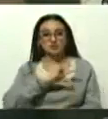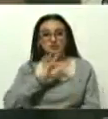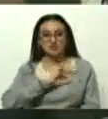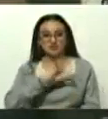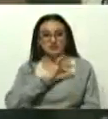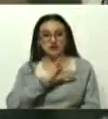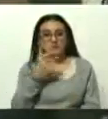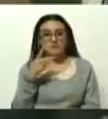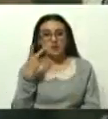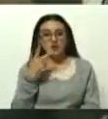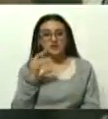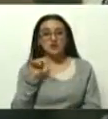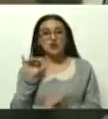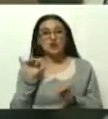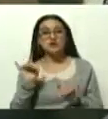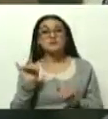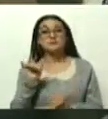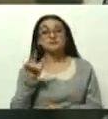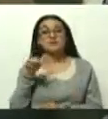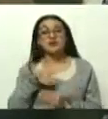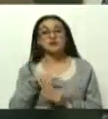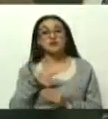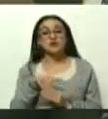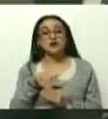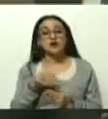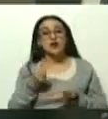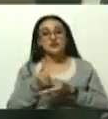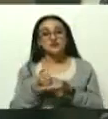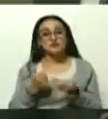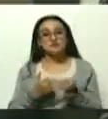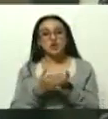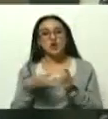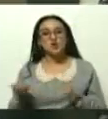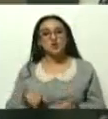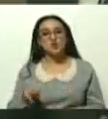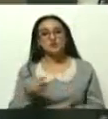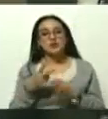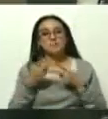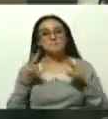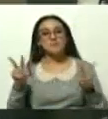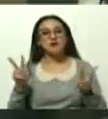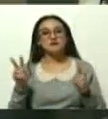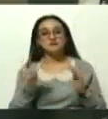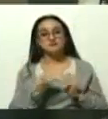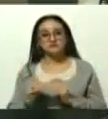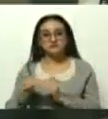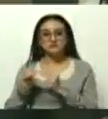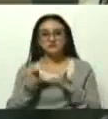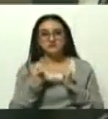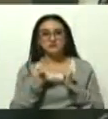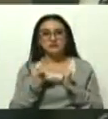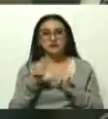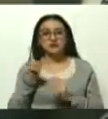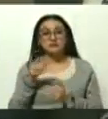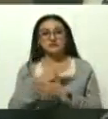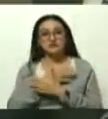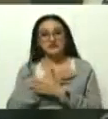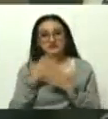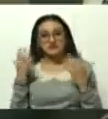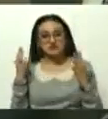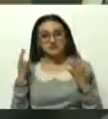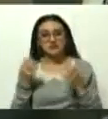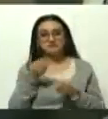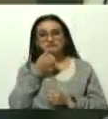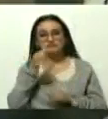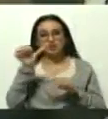sociales, políticos y electorales que ayuden a seguir transitando la ruta de la paz, de la estabilidad y además que felicitamos, y así se lo